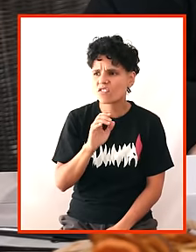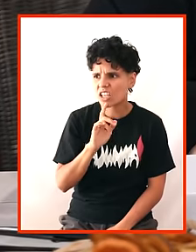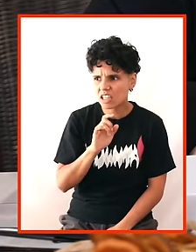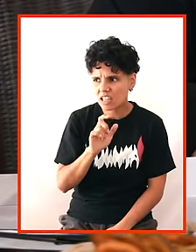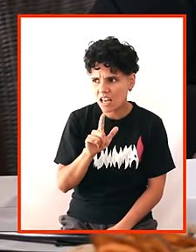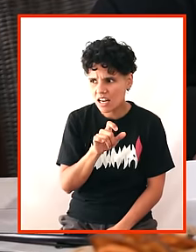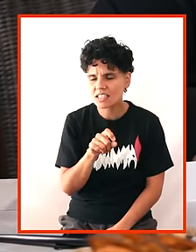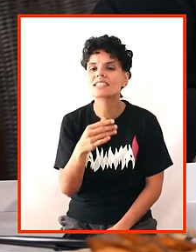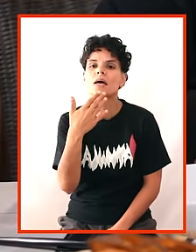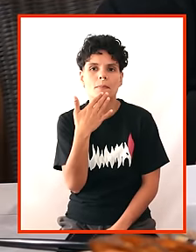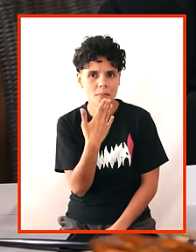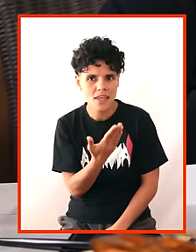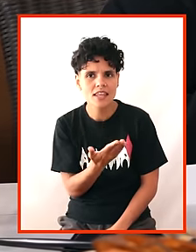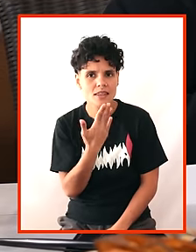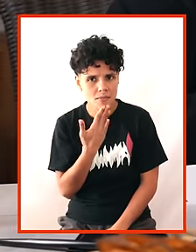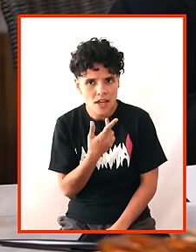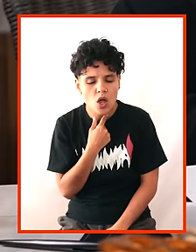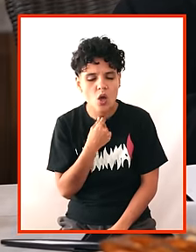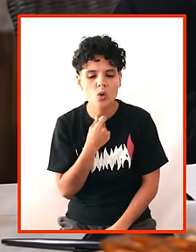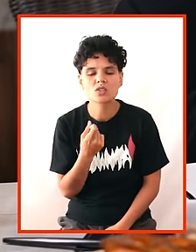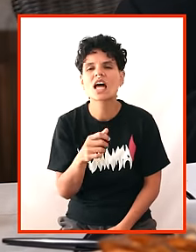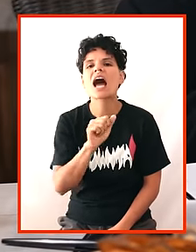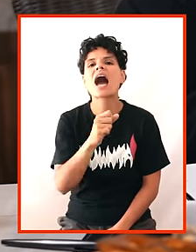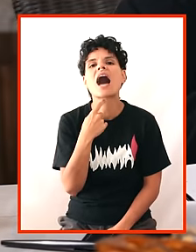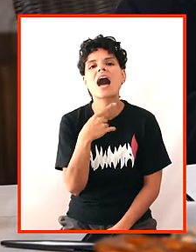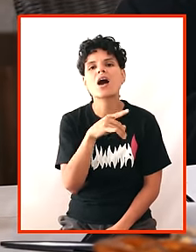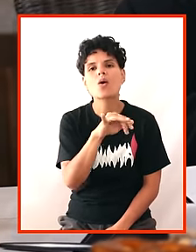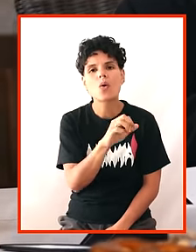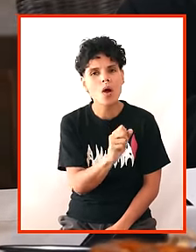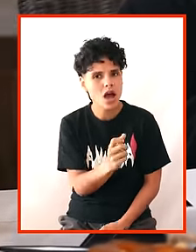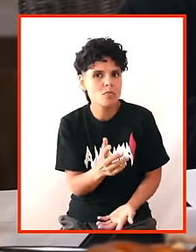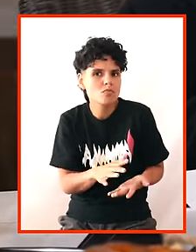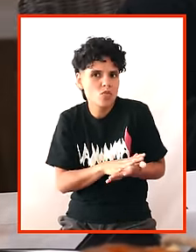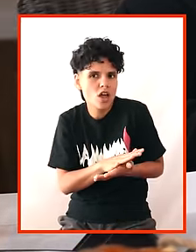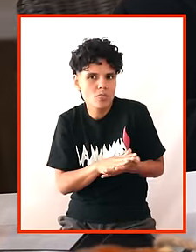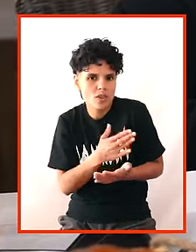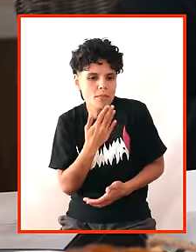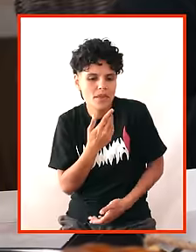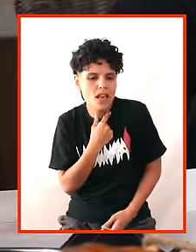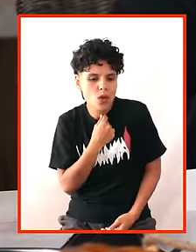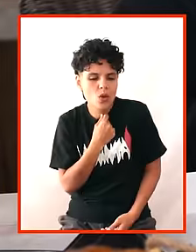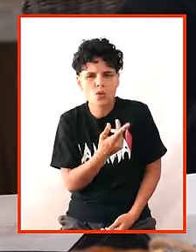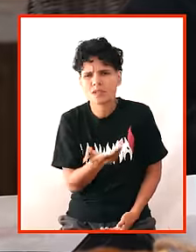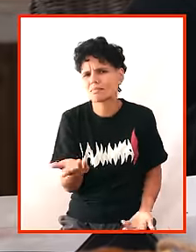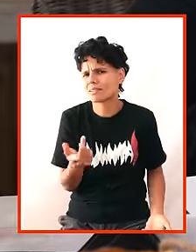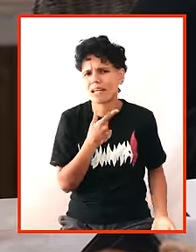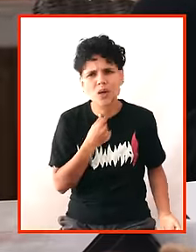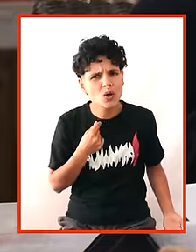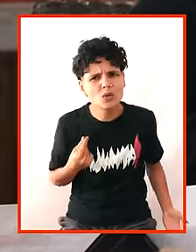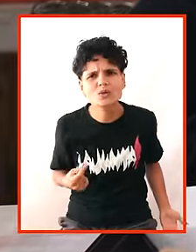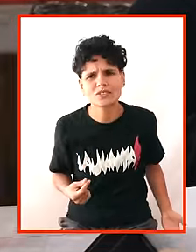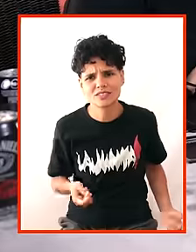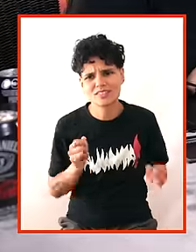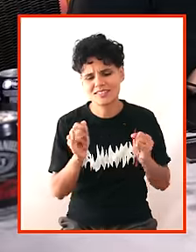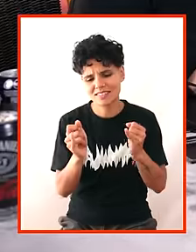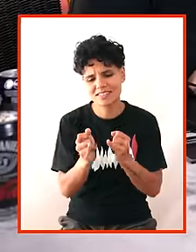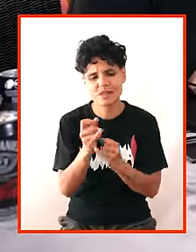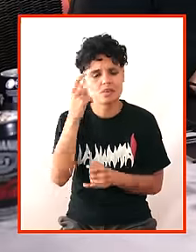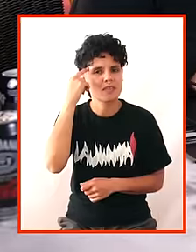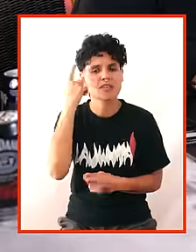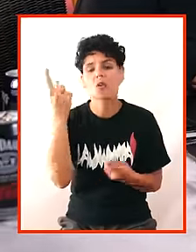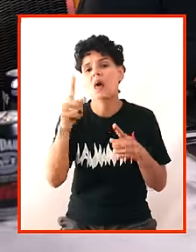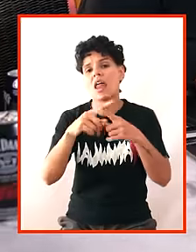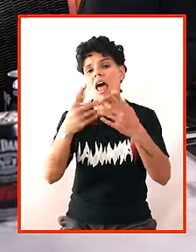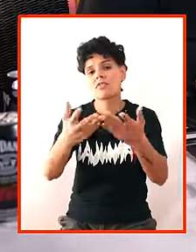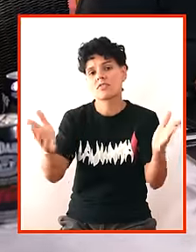Sí. Le gusta Aqua, por ejemplo. Sí. ¿Cachai? Le gusta ese tipo de banda, así cagado la risa. Sí. Sí. Bueno, un criterio súper. Le gusta